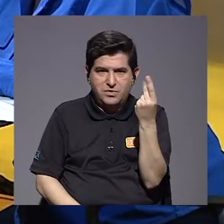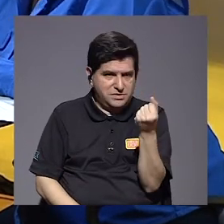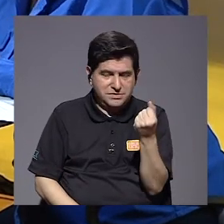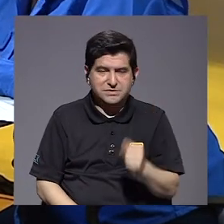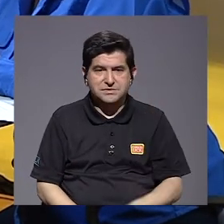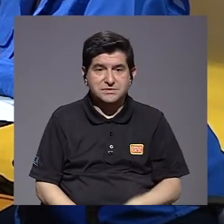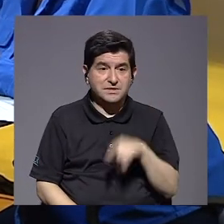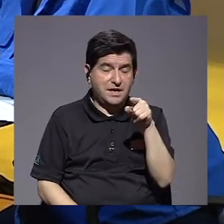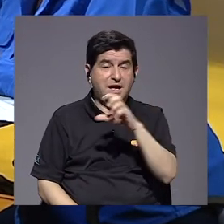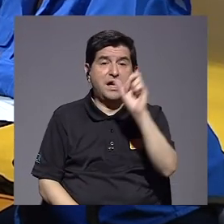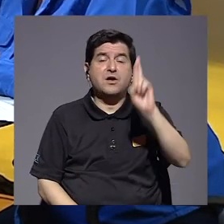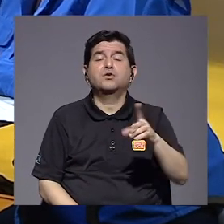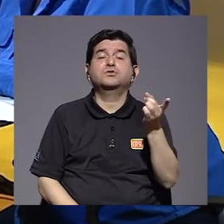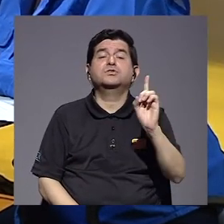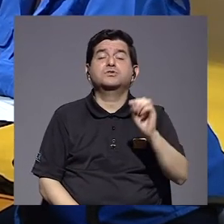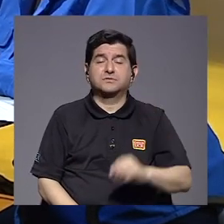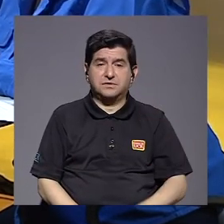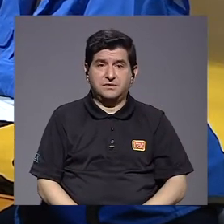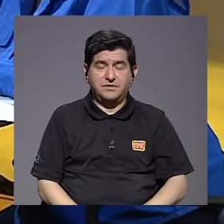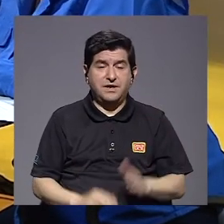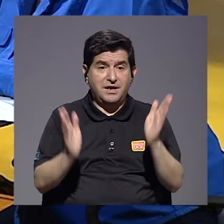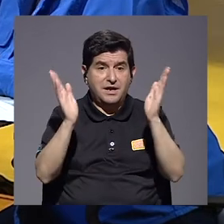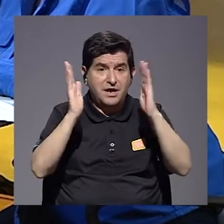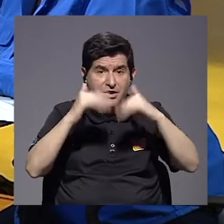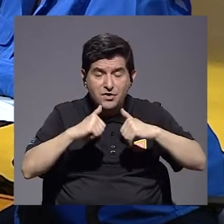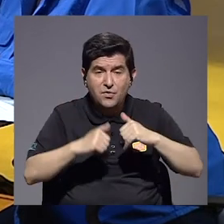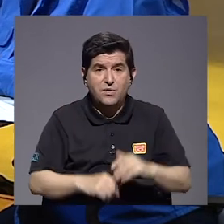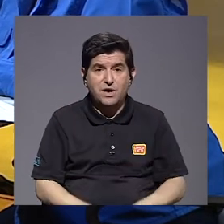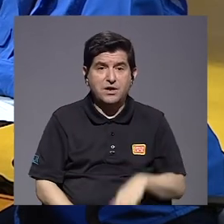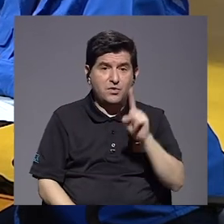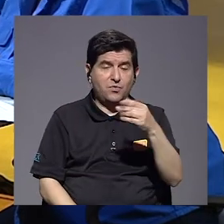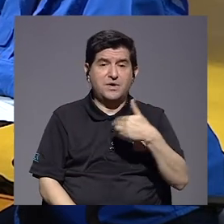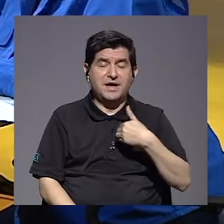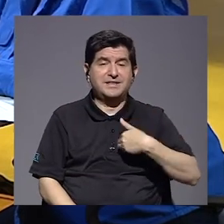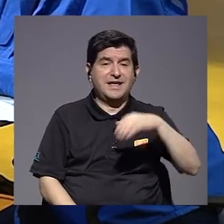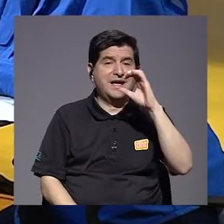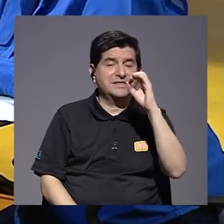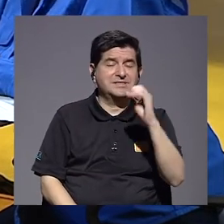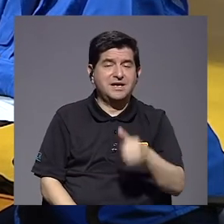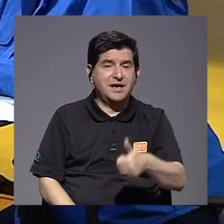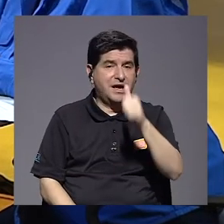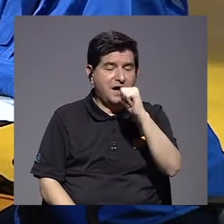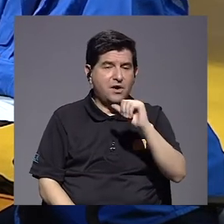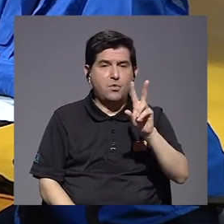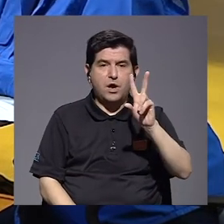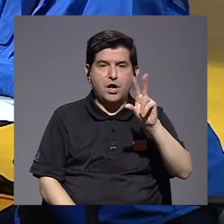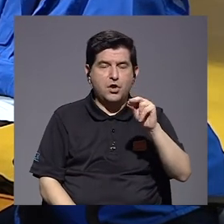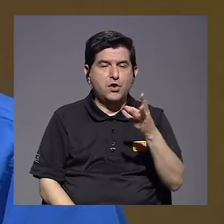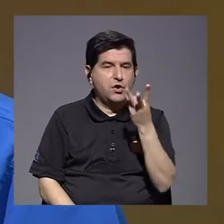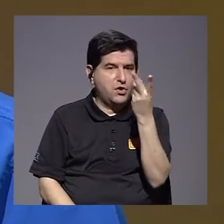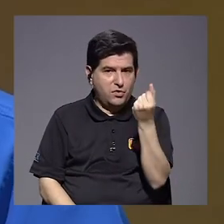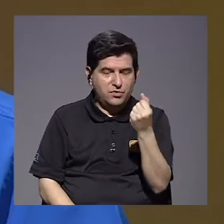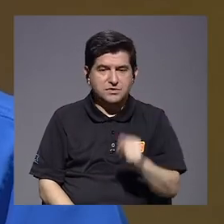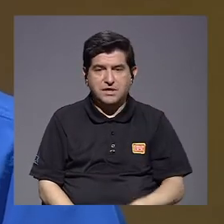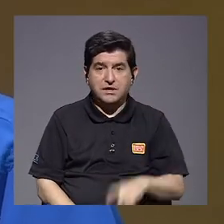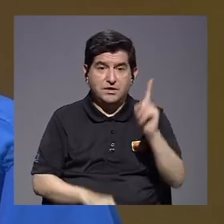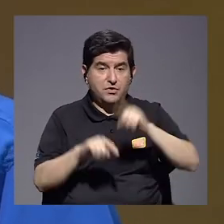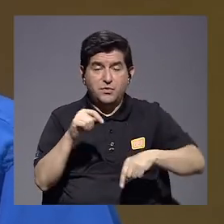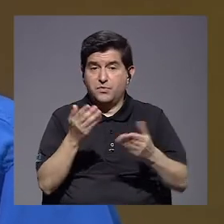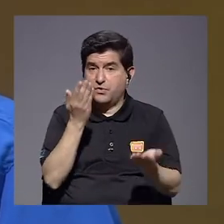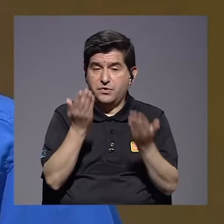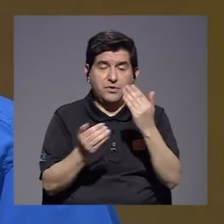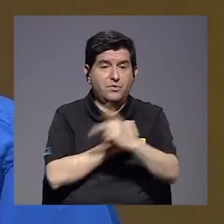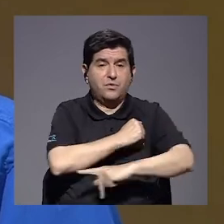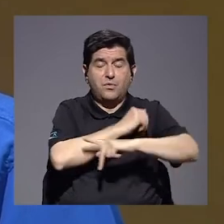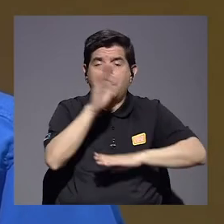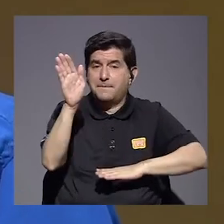contabilizadas, donde está Costa Rica, y no hay ninguna que tenga cero agua no contabilizada. Lo que no se vale es compararnos con